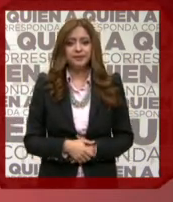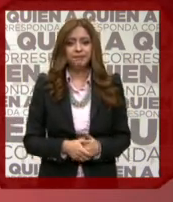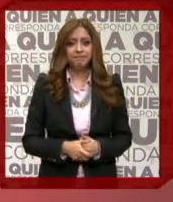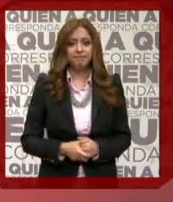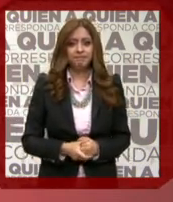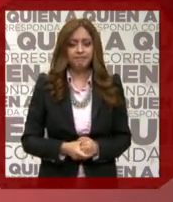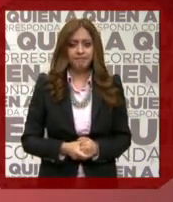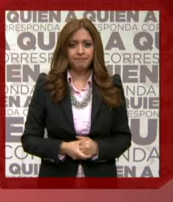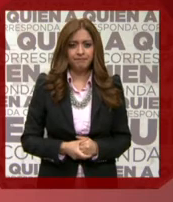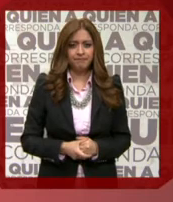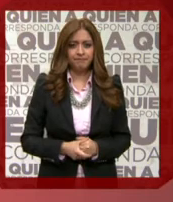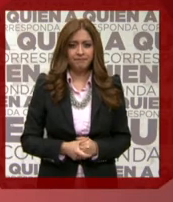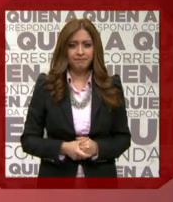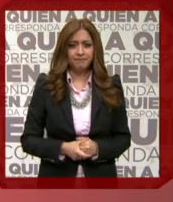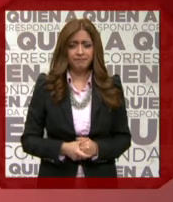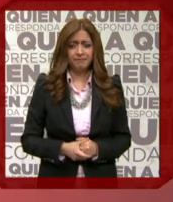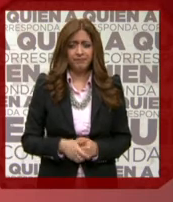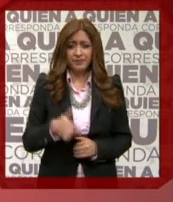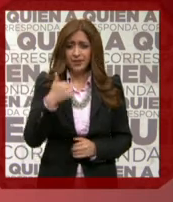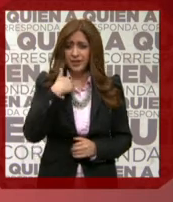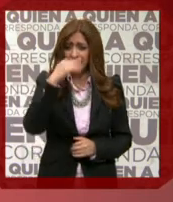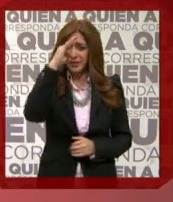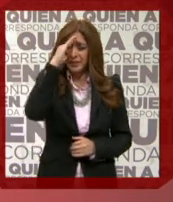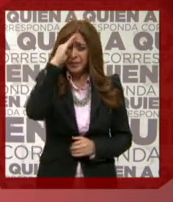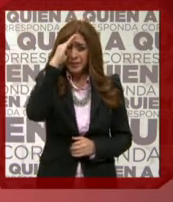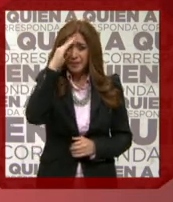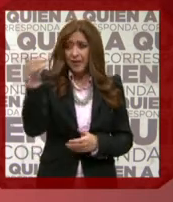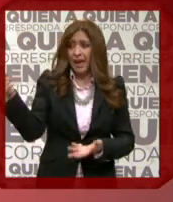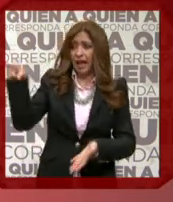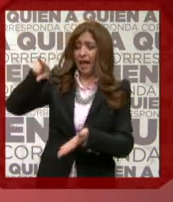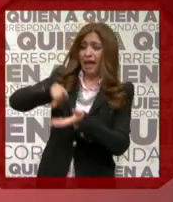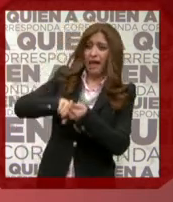más esto Me imagino que es la trastienda